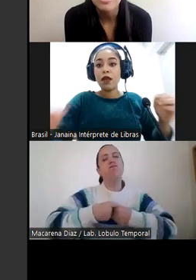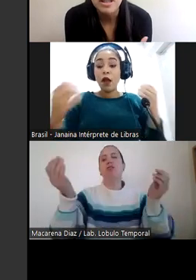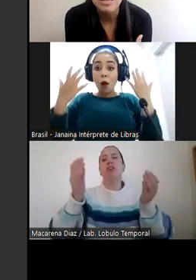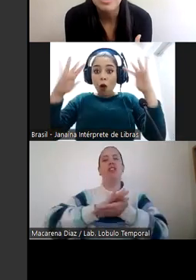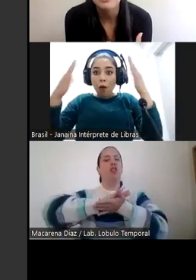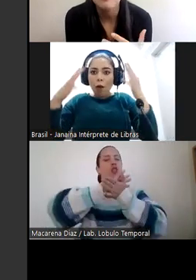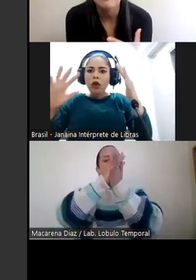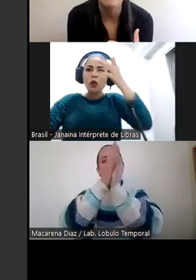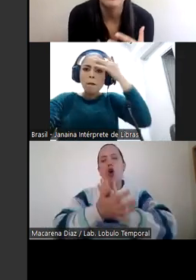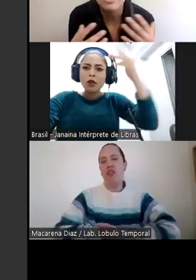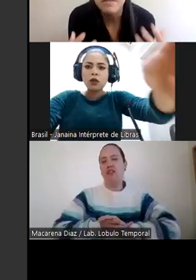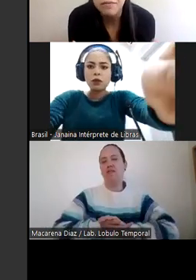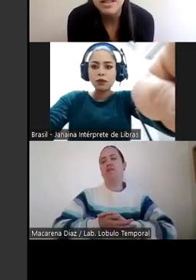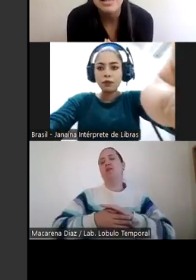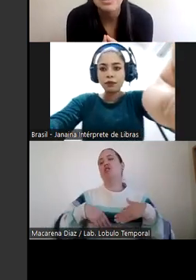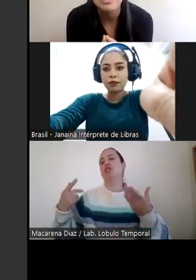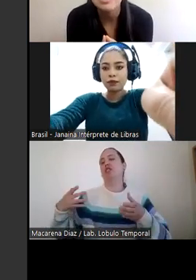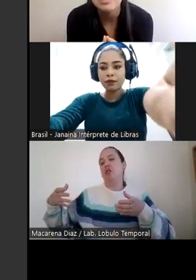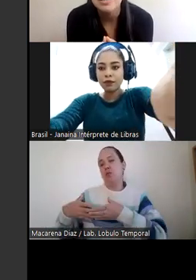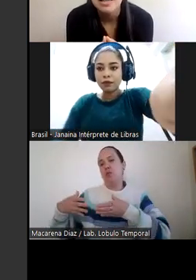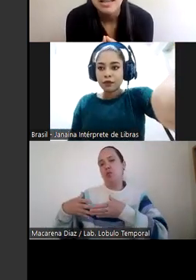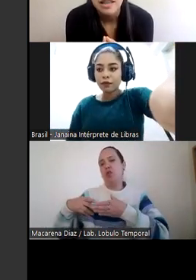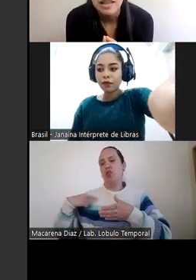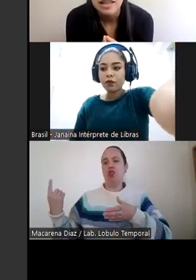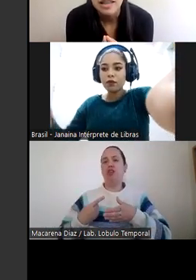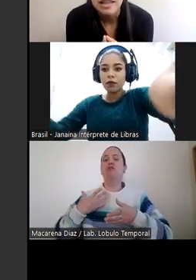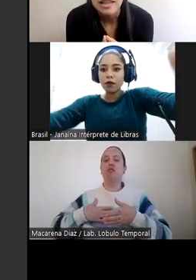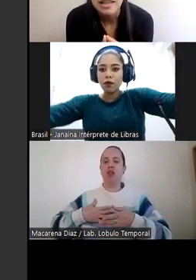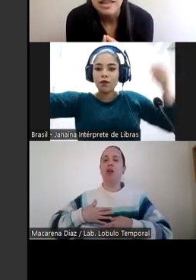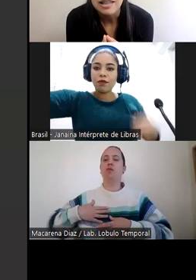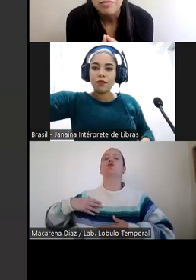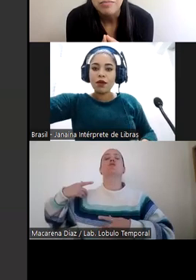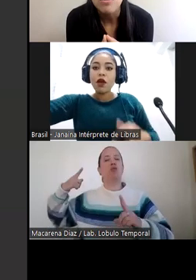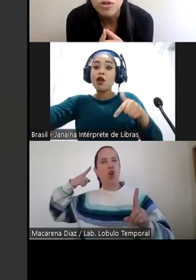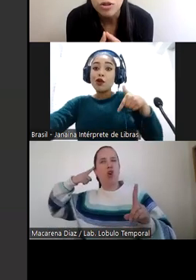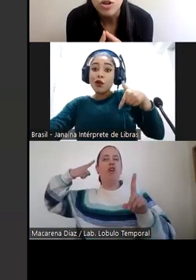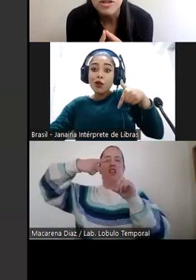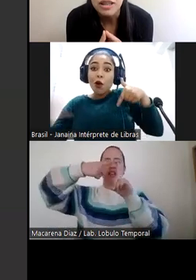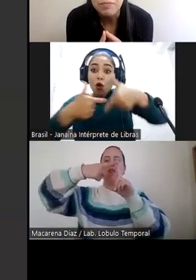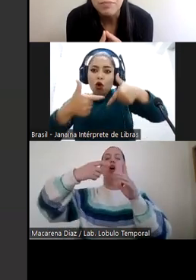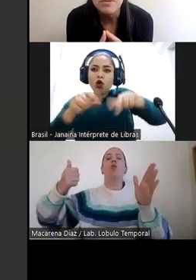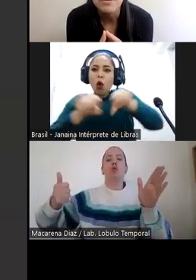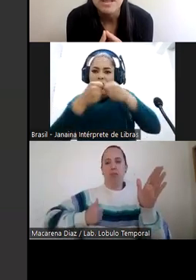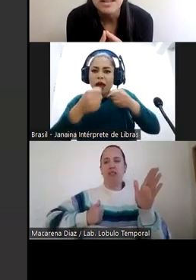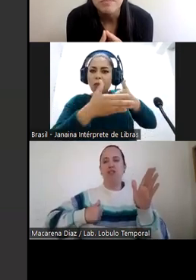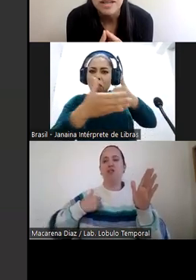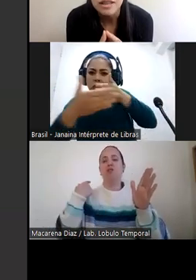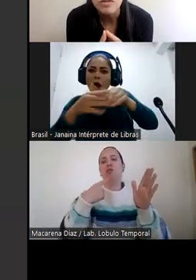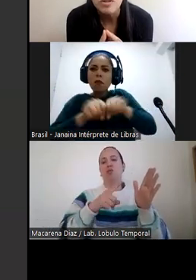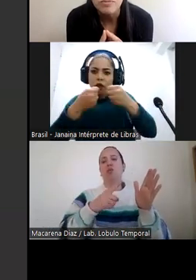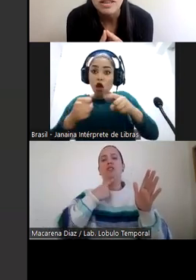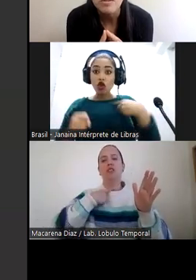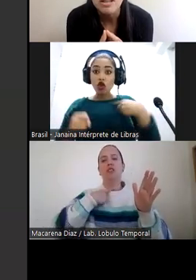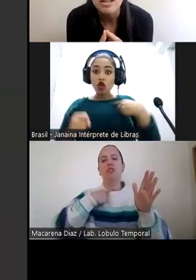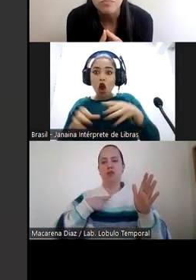por la comunidad, por derribar barreras, para nosotros como equipo, parte de